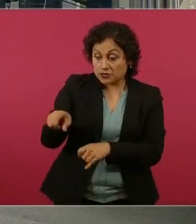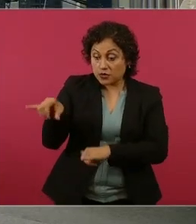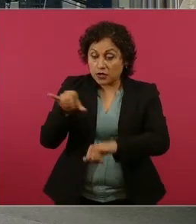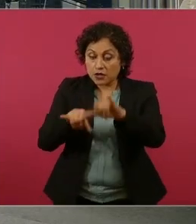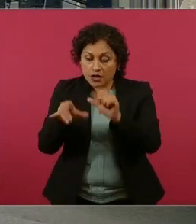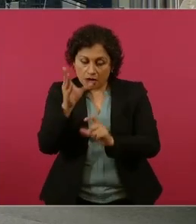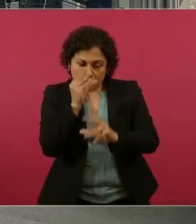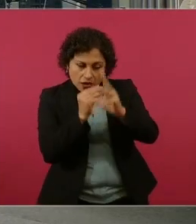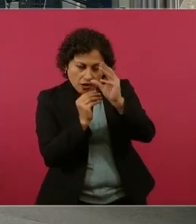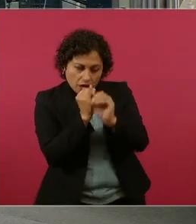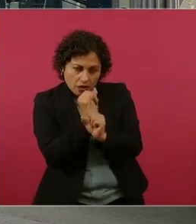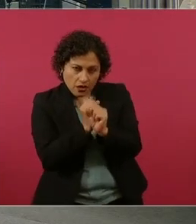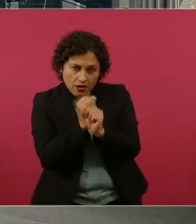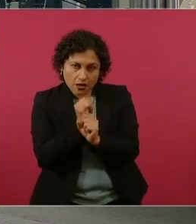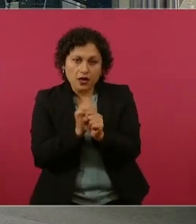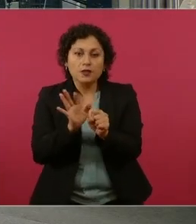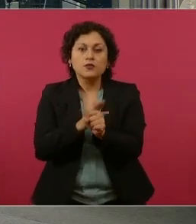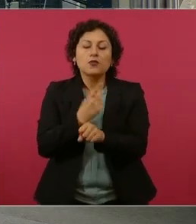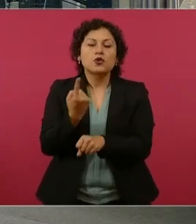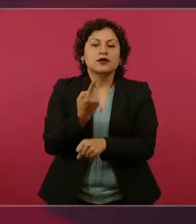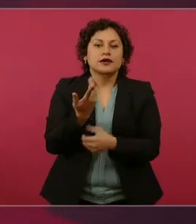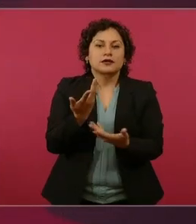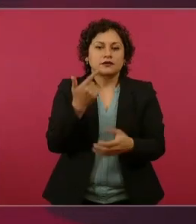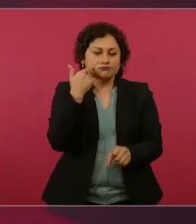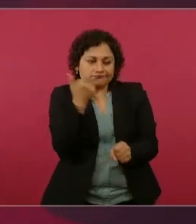una tecnología avanzada,